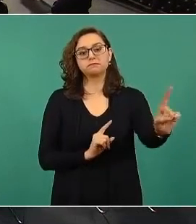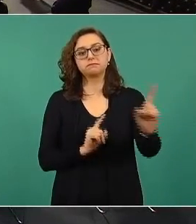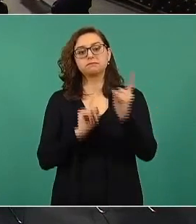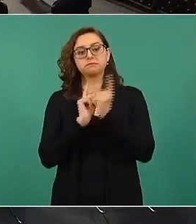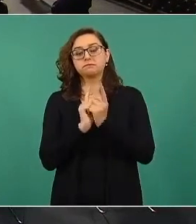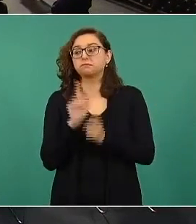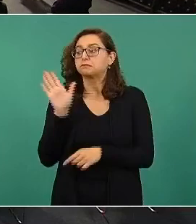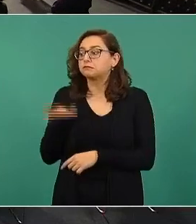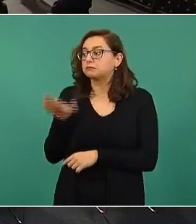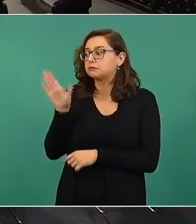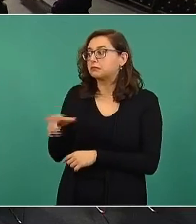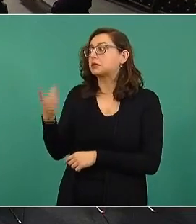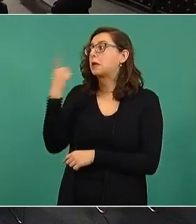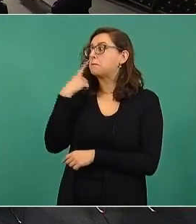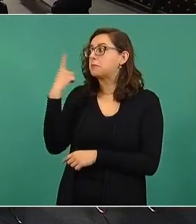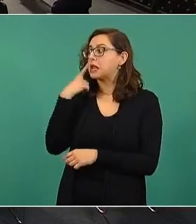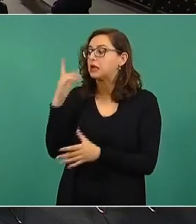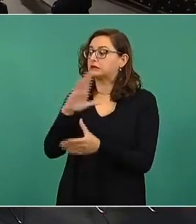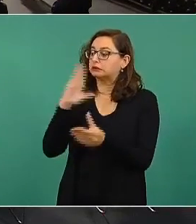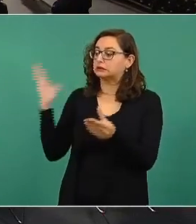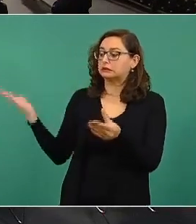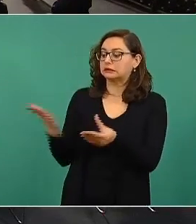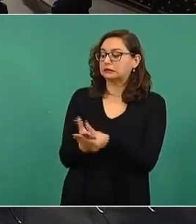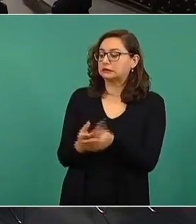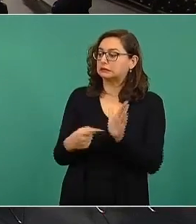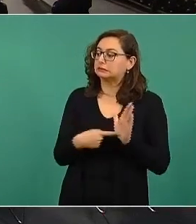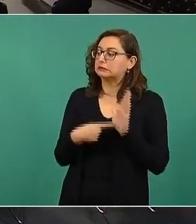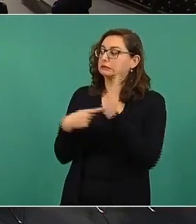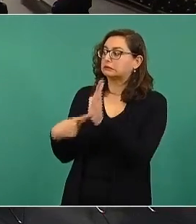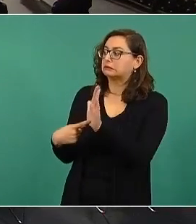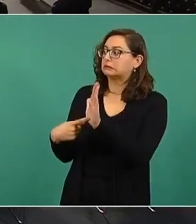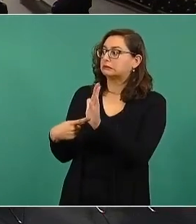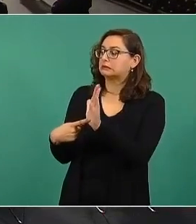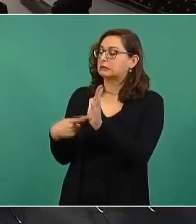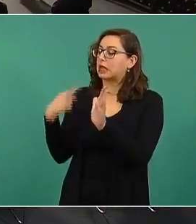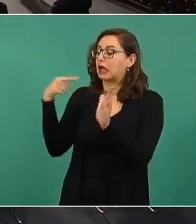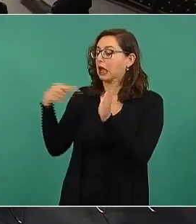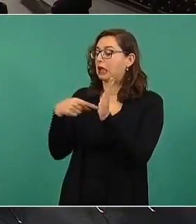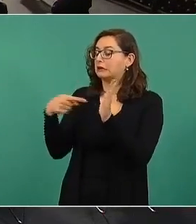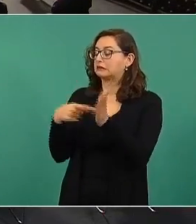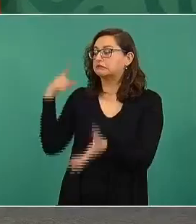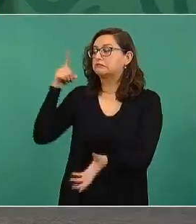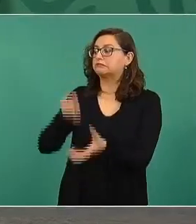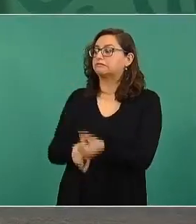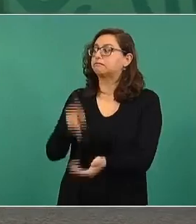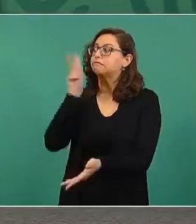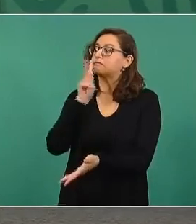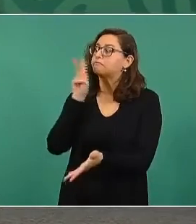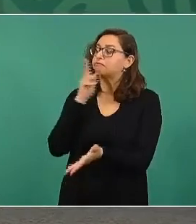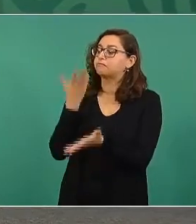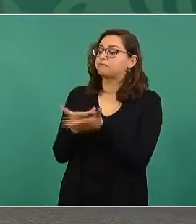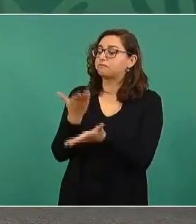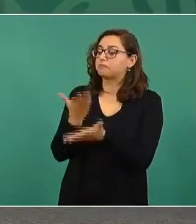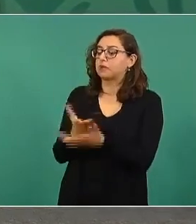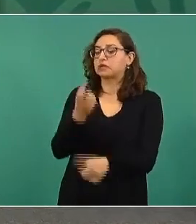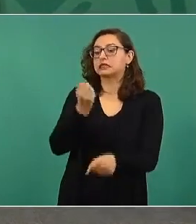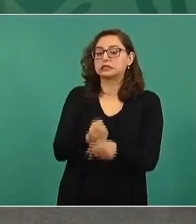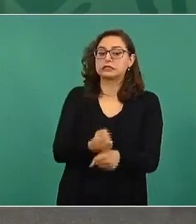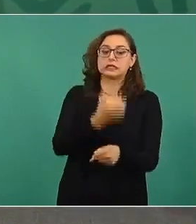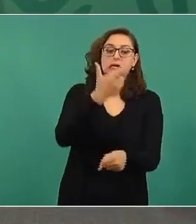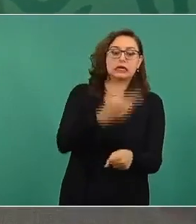me trajeron este expediente. Sí. ¿En dónde? La secretaria o el